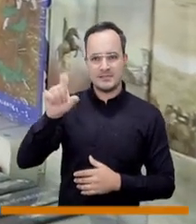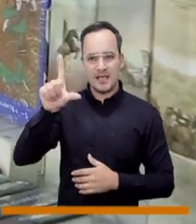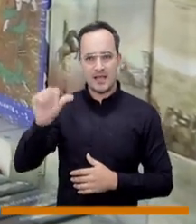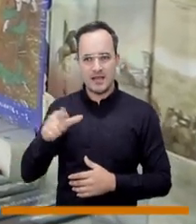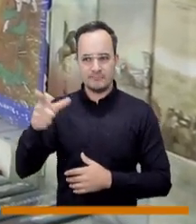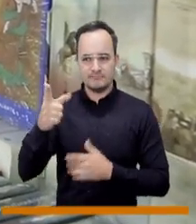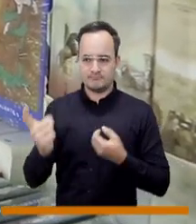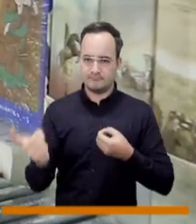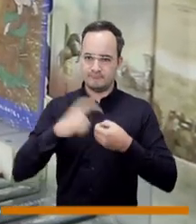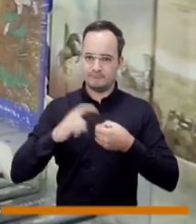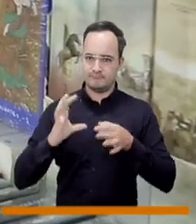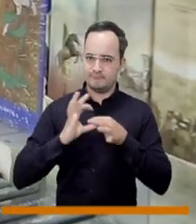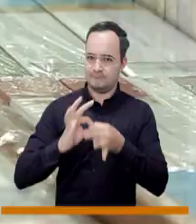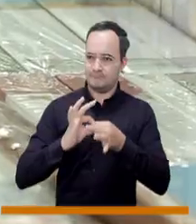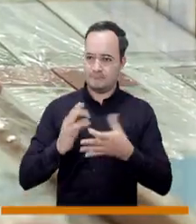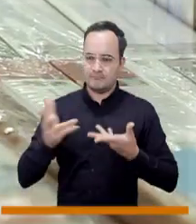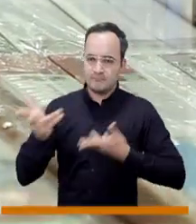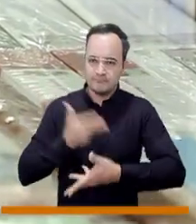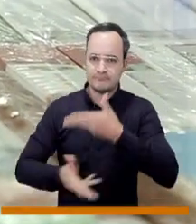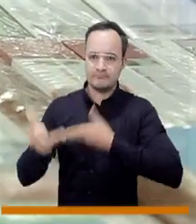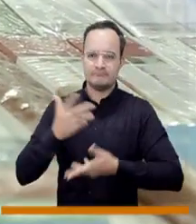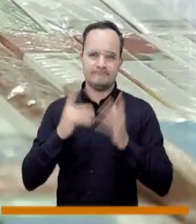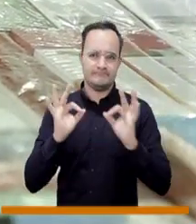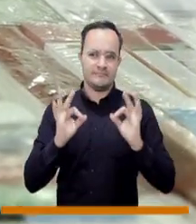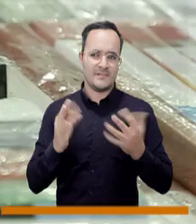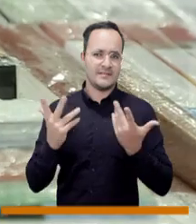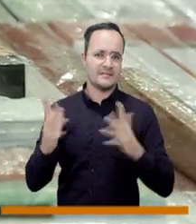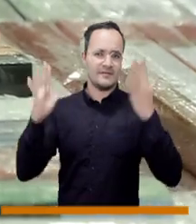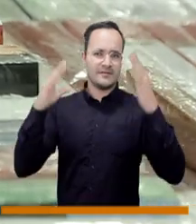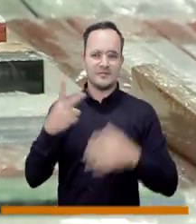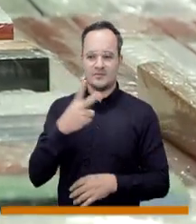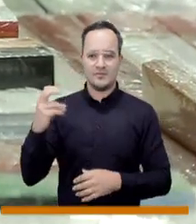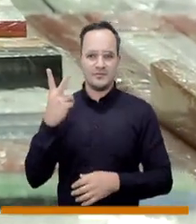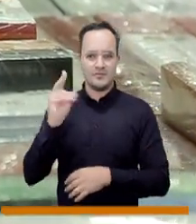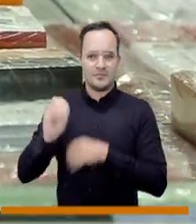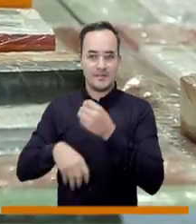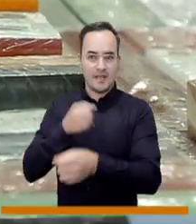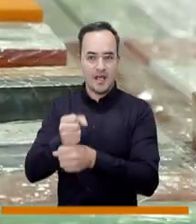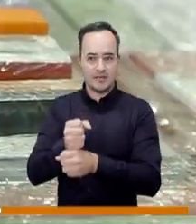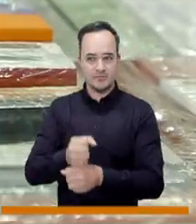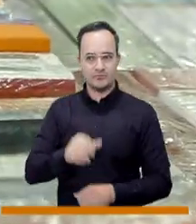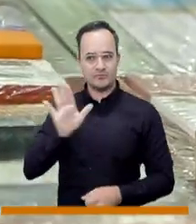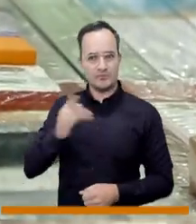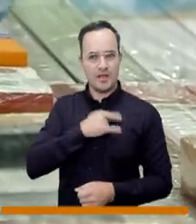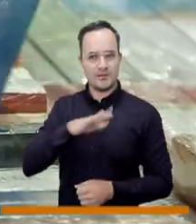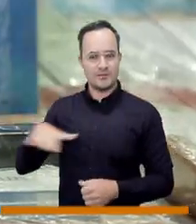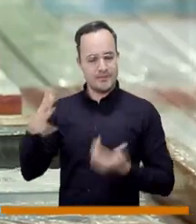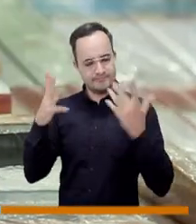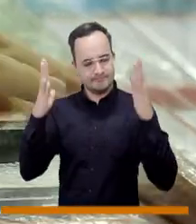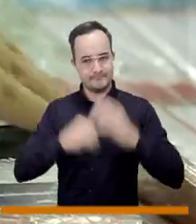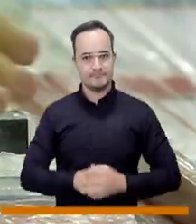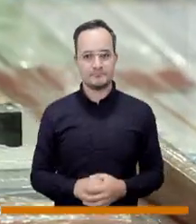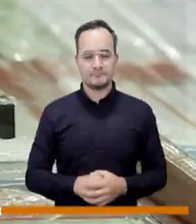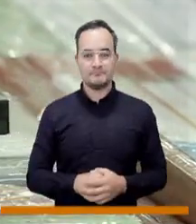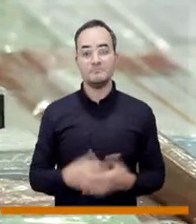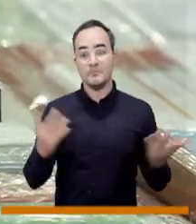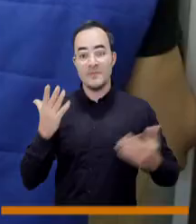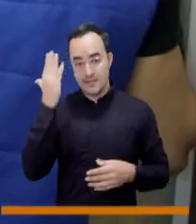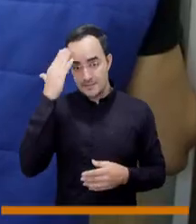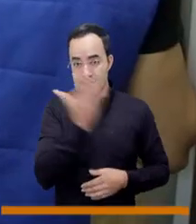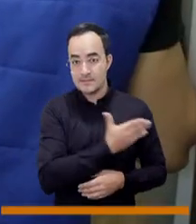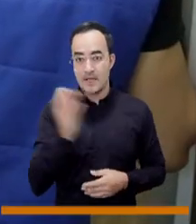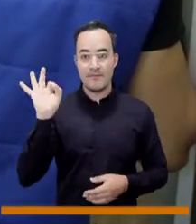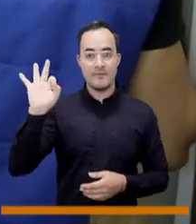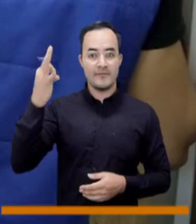Gisela por vincularse y conectarnos con con esos 220 años de la Universidad de Antioquia y